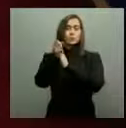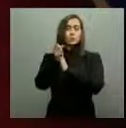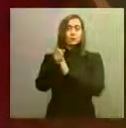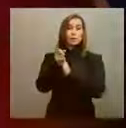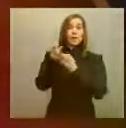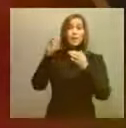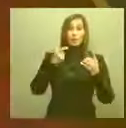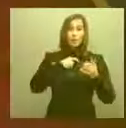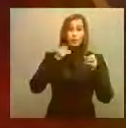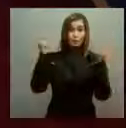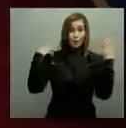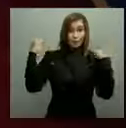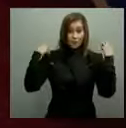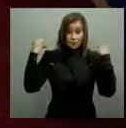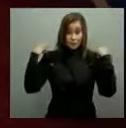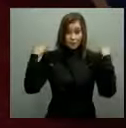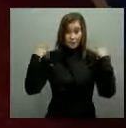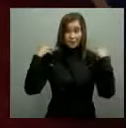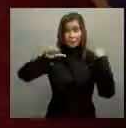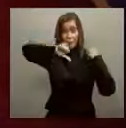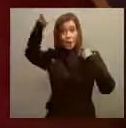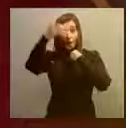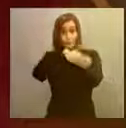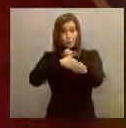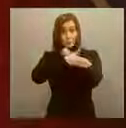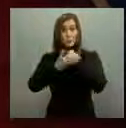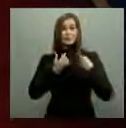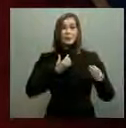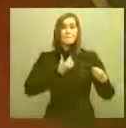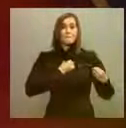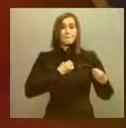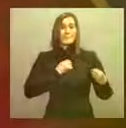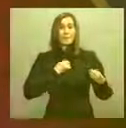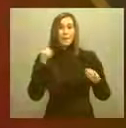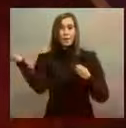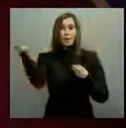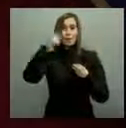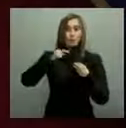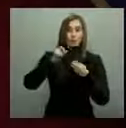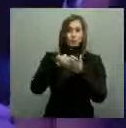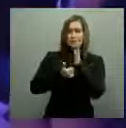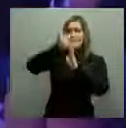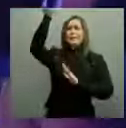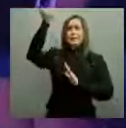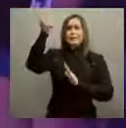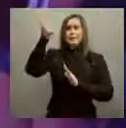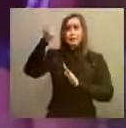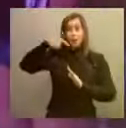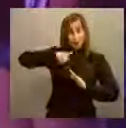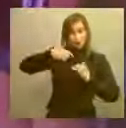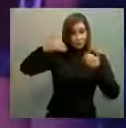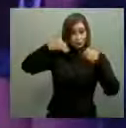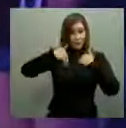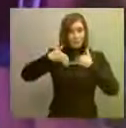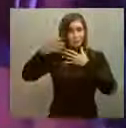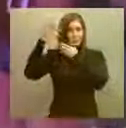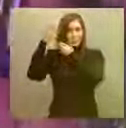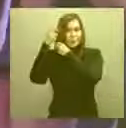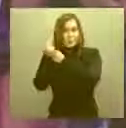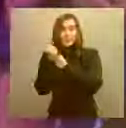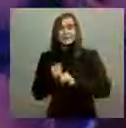récord de medallas en unas Olimpiadas para la República Dominicana nos inspira y nos debe generar confianza en nosotros mismos y